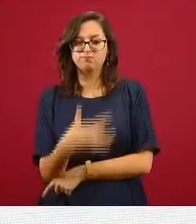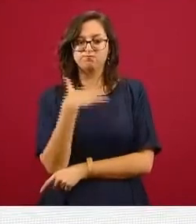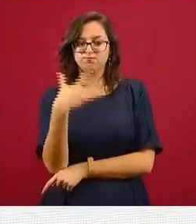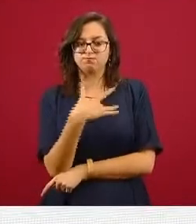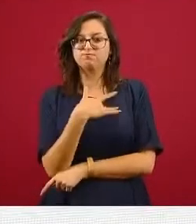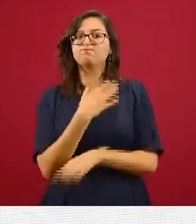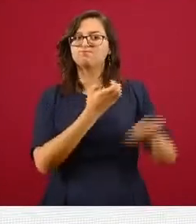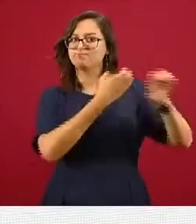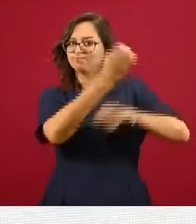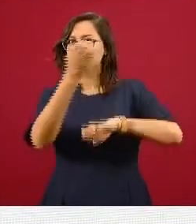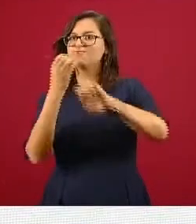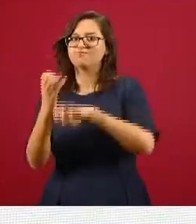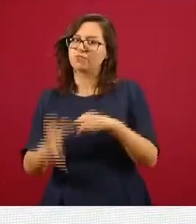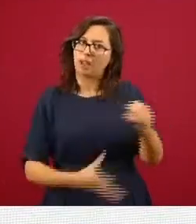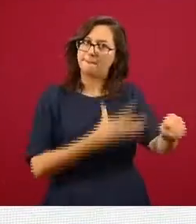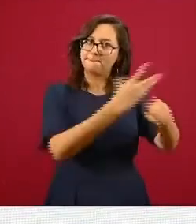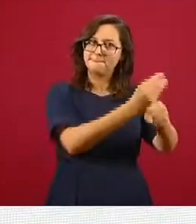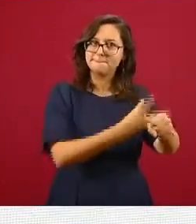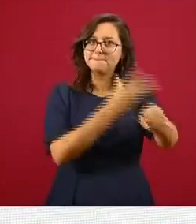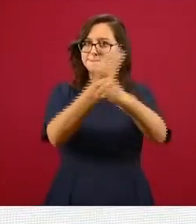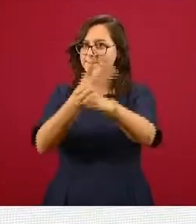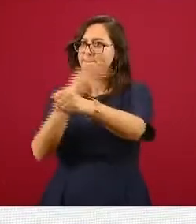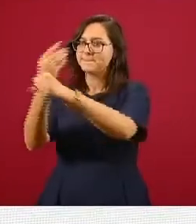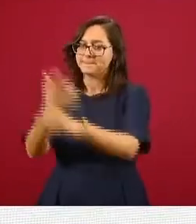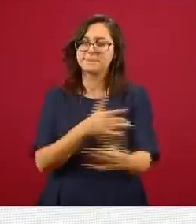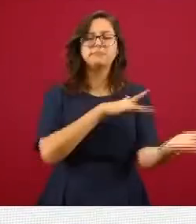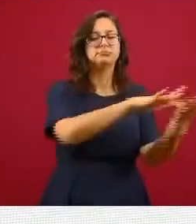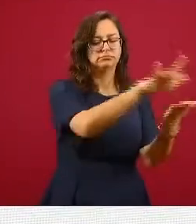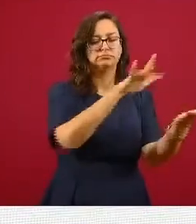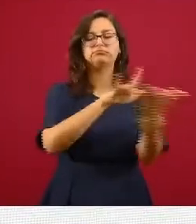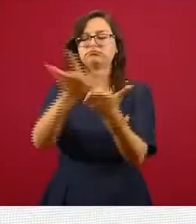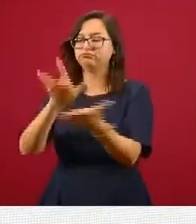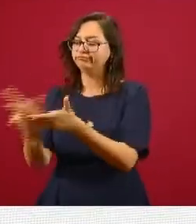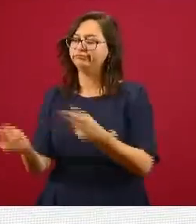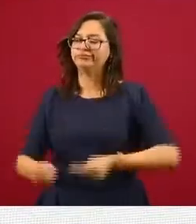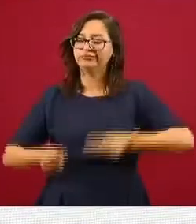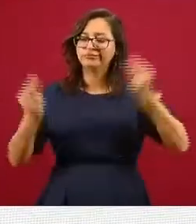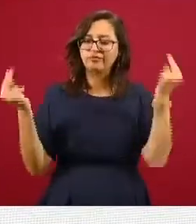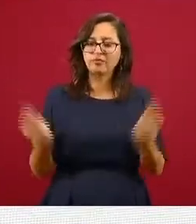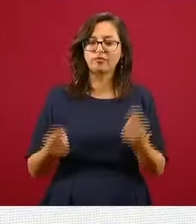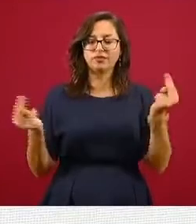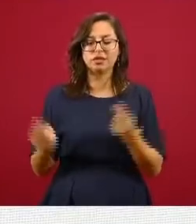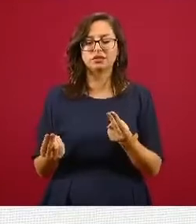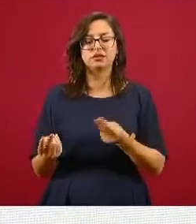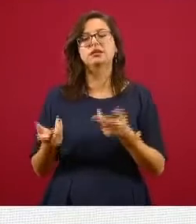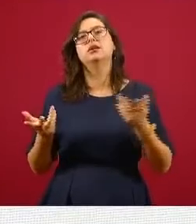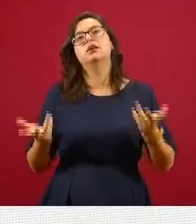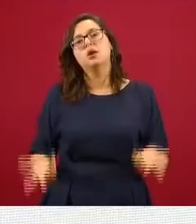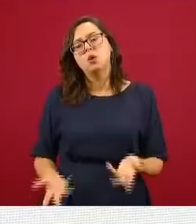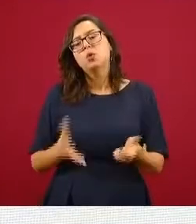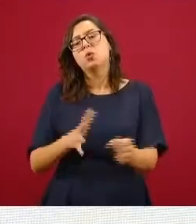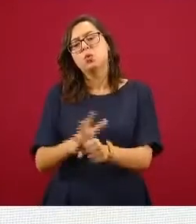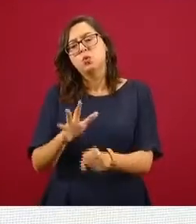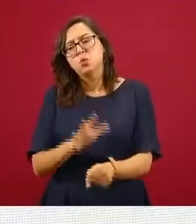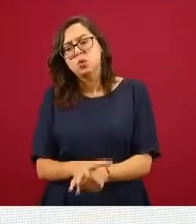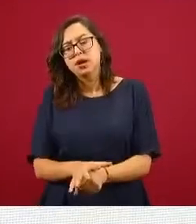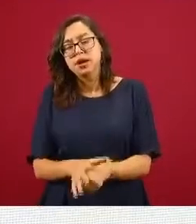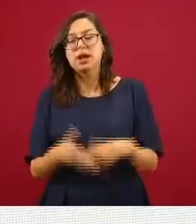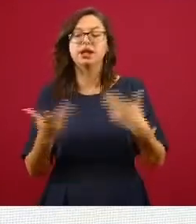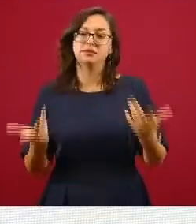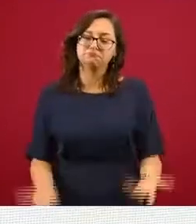necesitábamos apoyar a las entidades federativas en varios aspectos que posteriormente hemos ido relatando, incluyendo